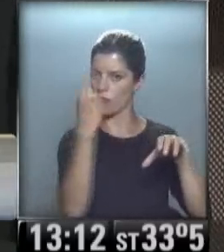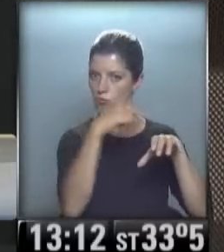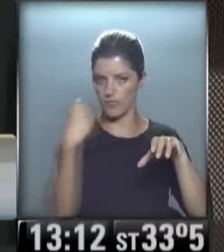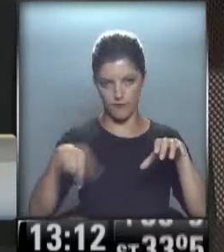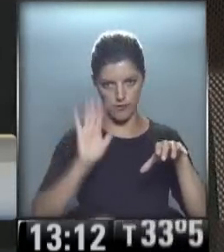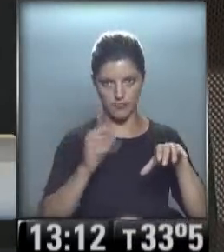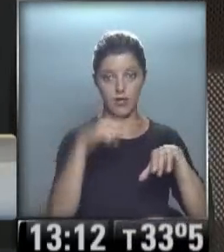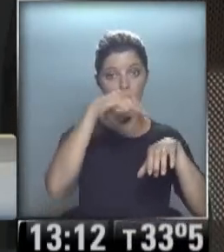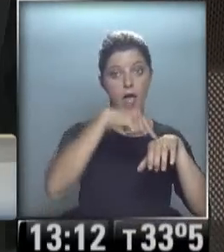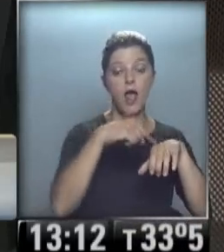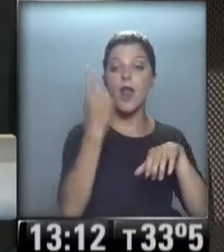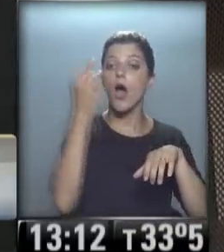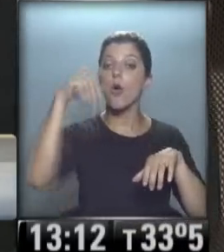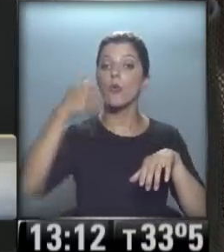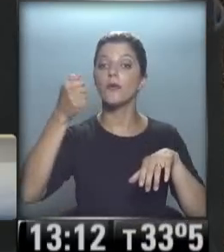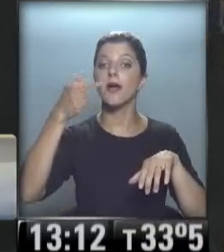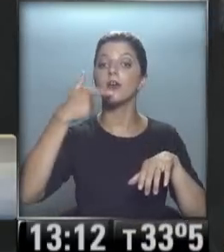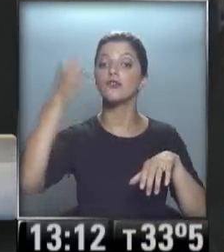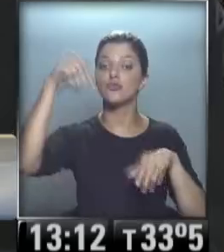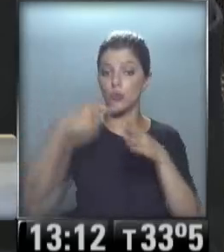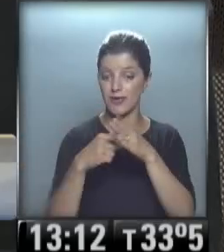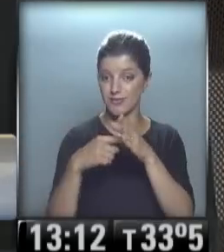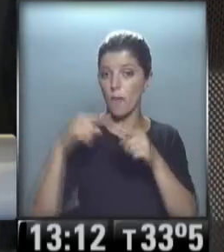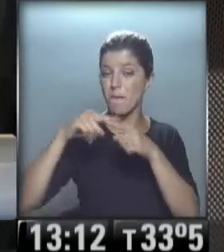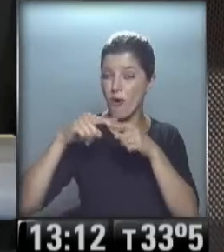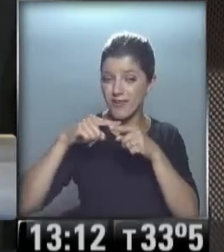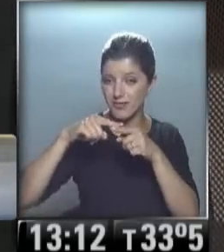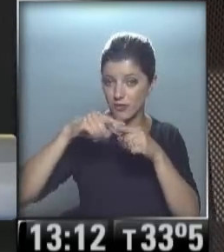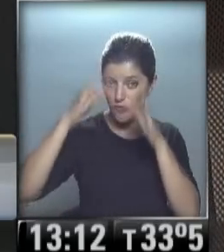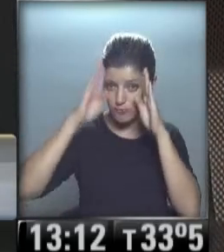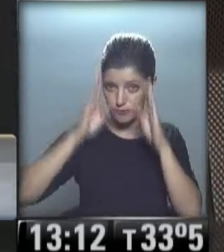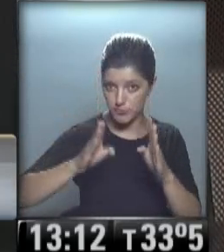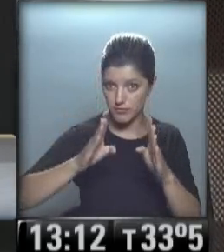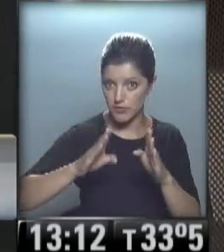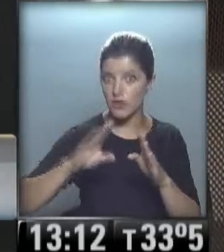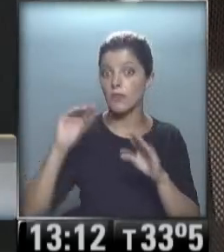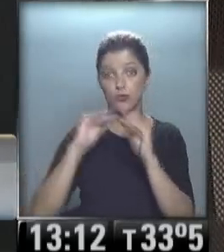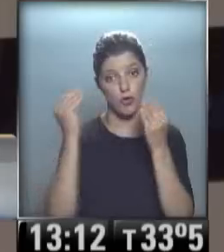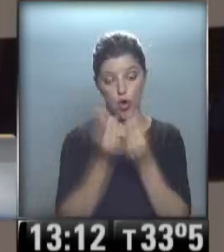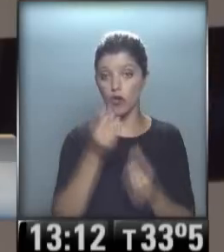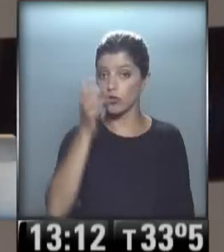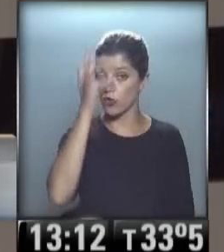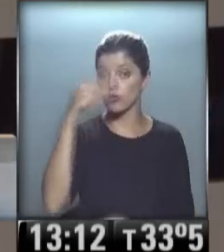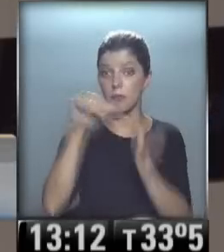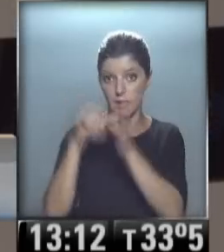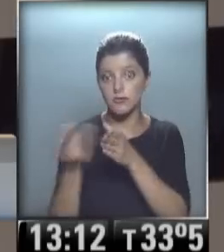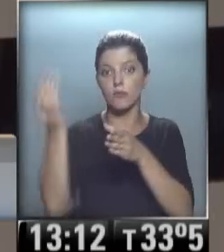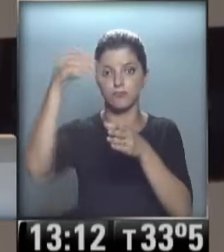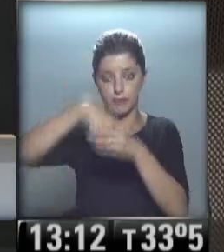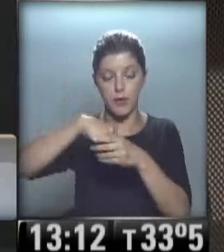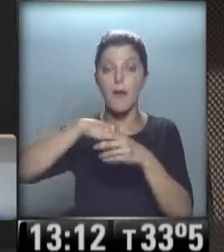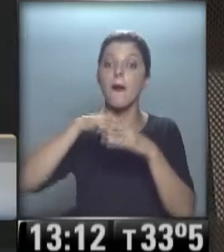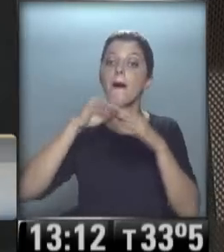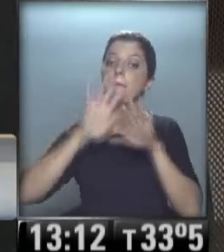una estructura política que prcticamente todos los países de Sur todos en cambio el